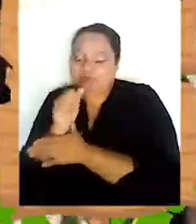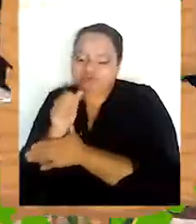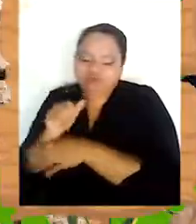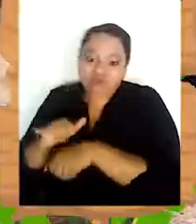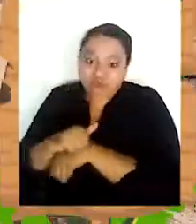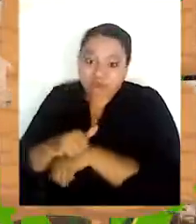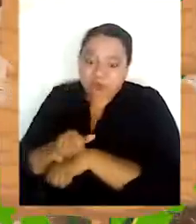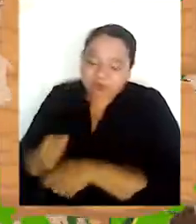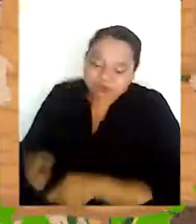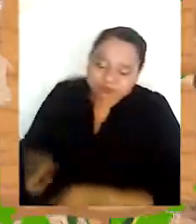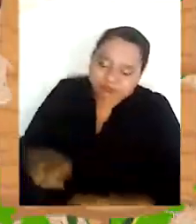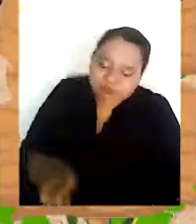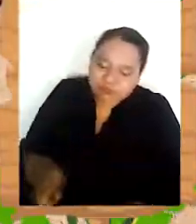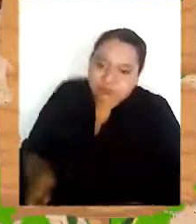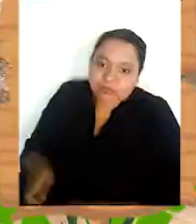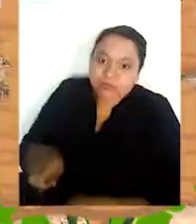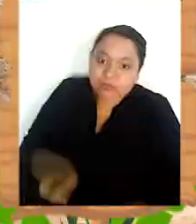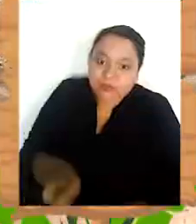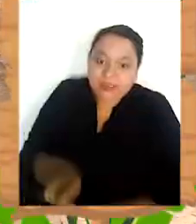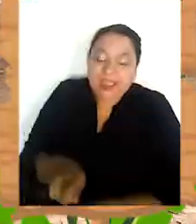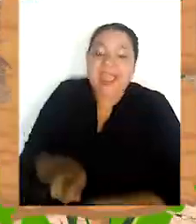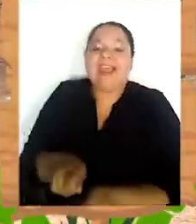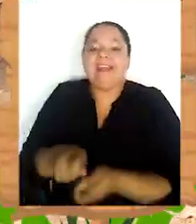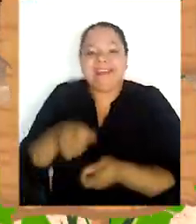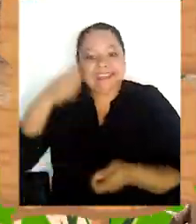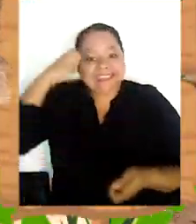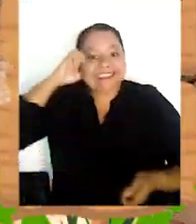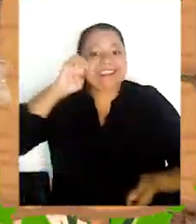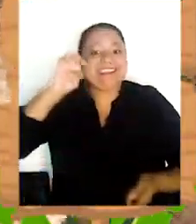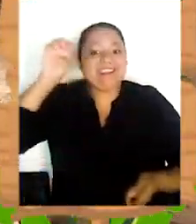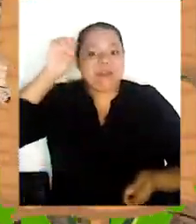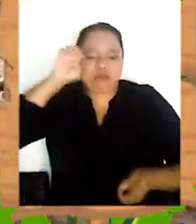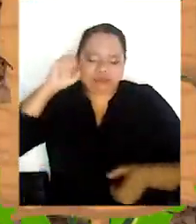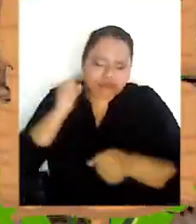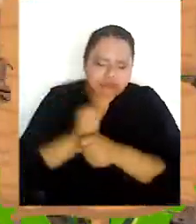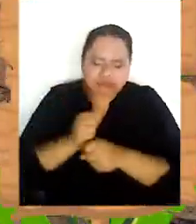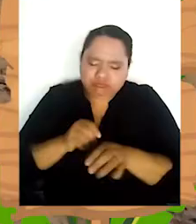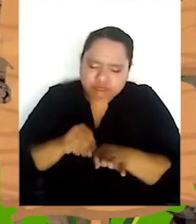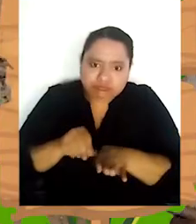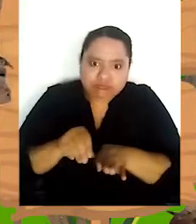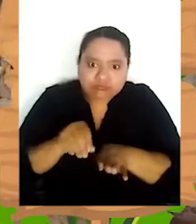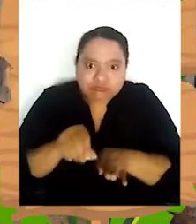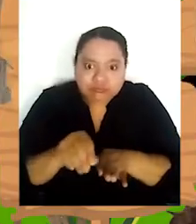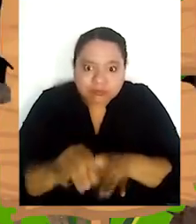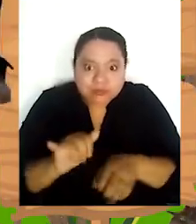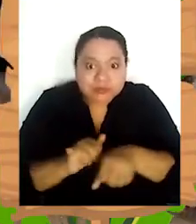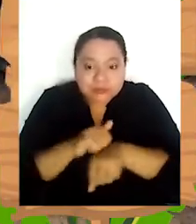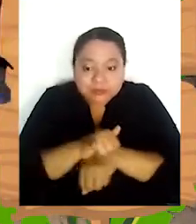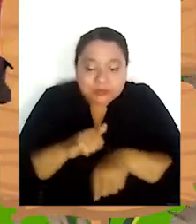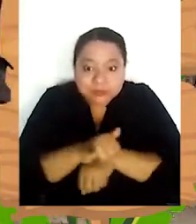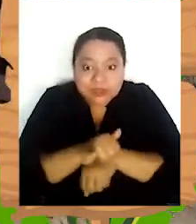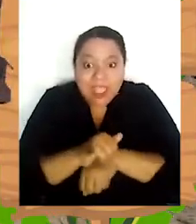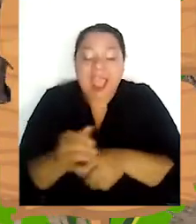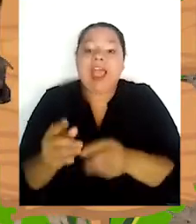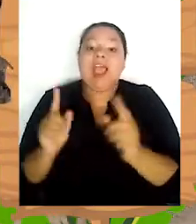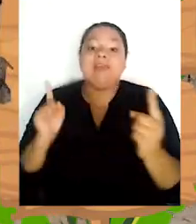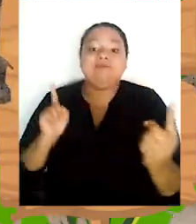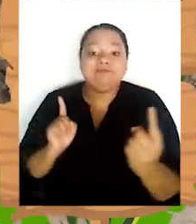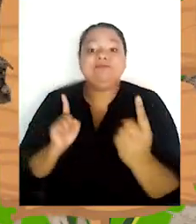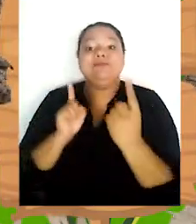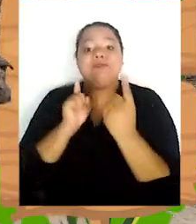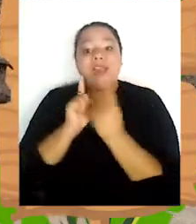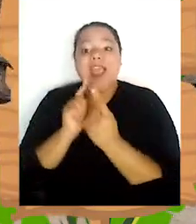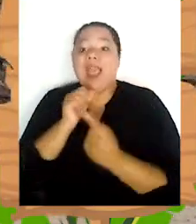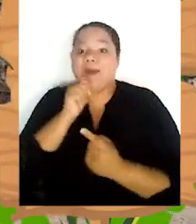Cuando Ezequiel regresa de sembrar, es recibido por su abuela, quien muy alegre le da la